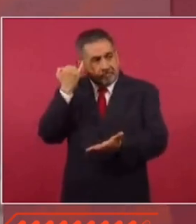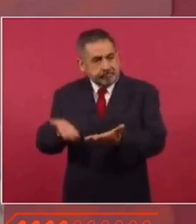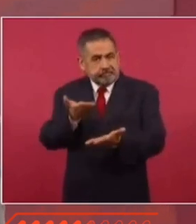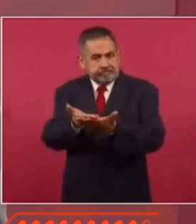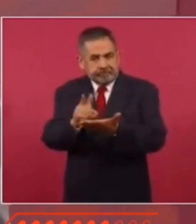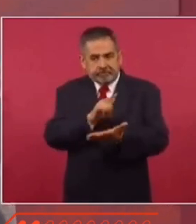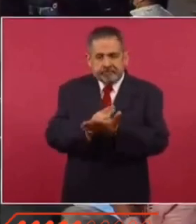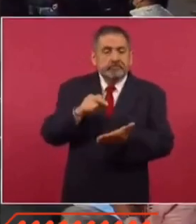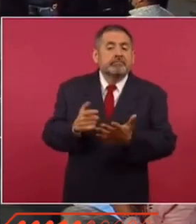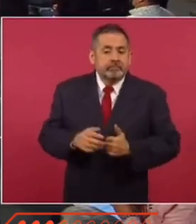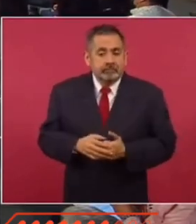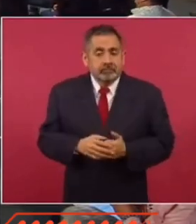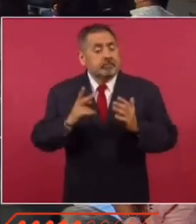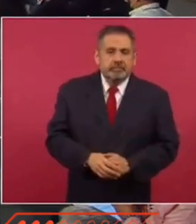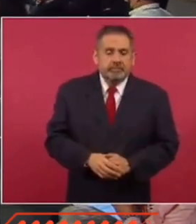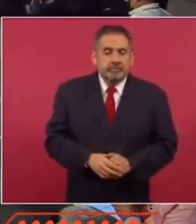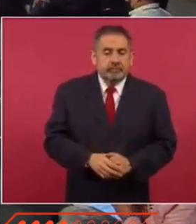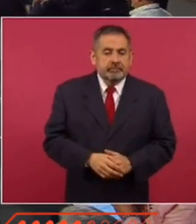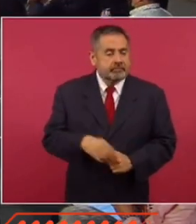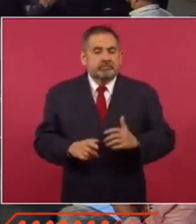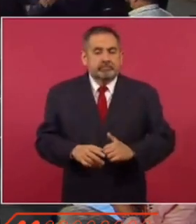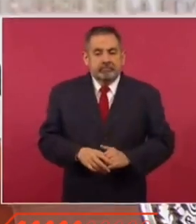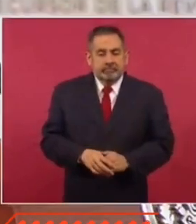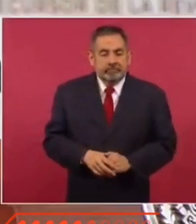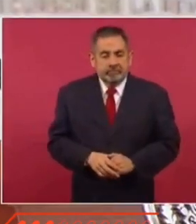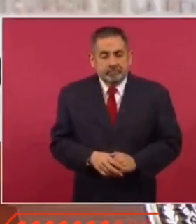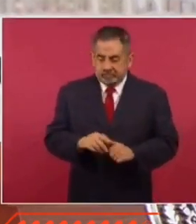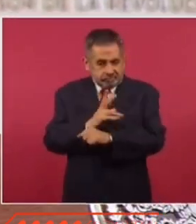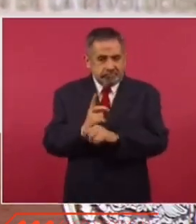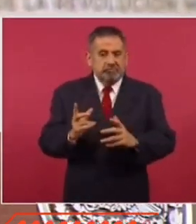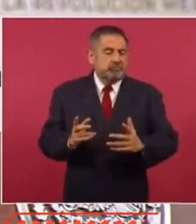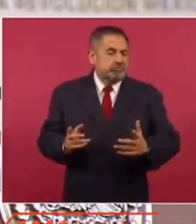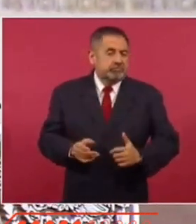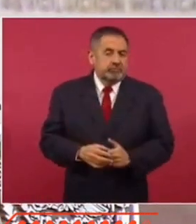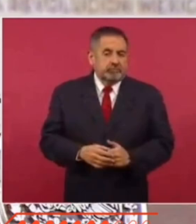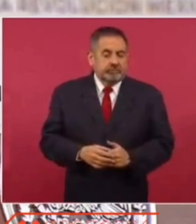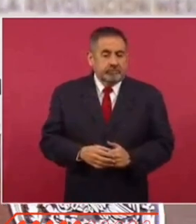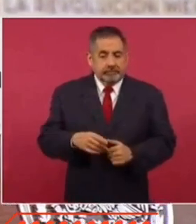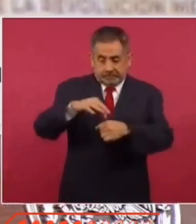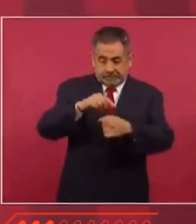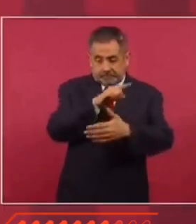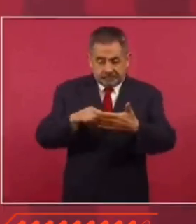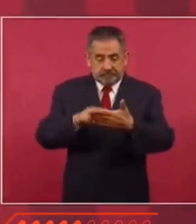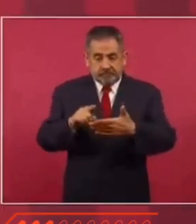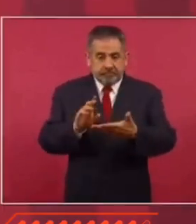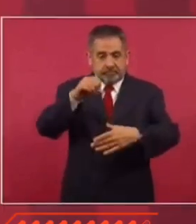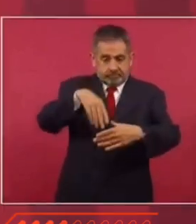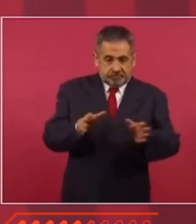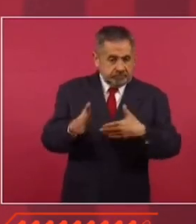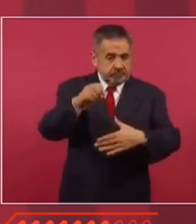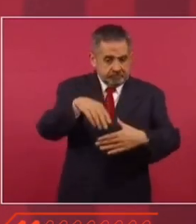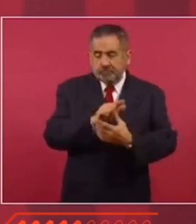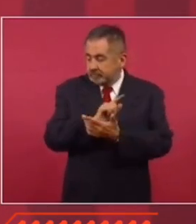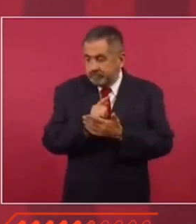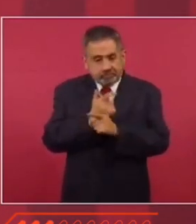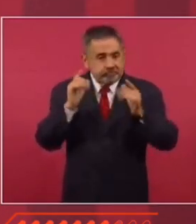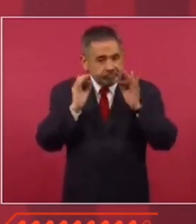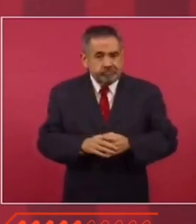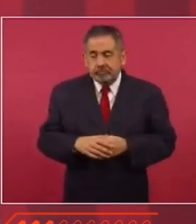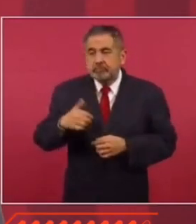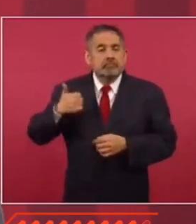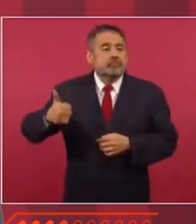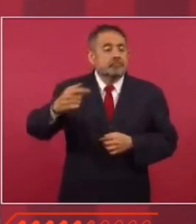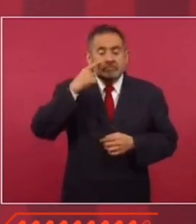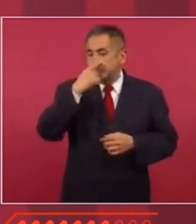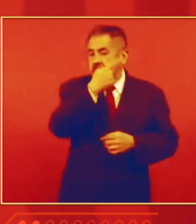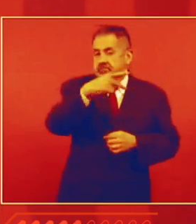ley? Pues que no suceda eso, que el voto sea libre, limpio, que las elecciones sean libres y limpias, y que cada quien vote por